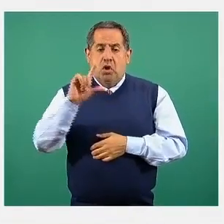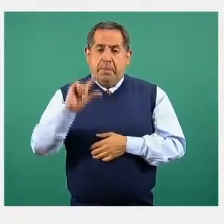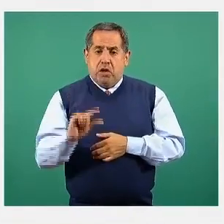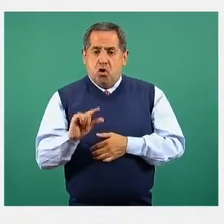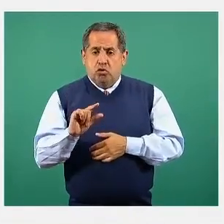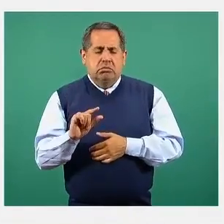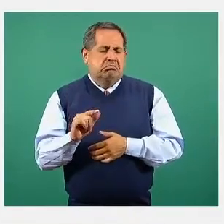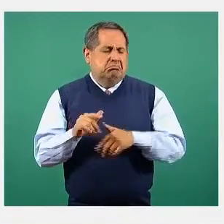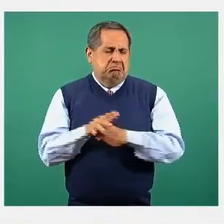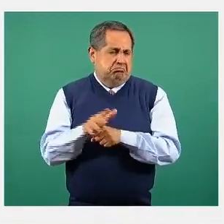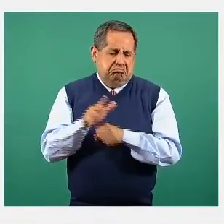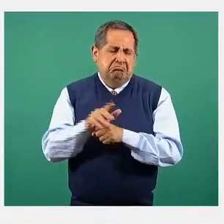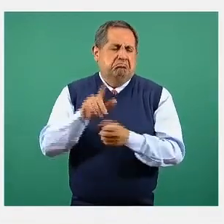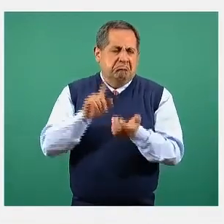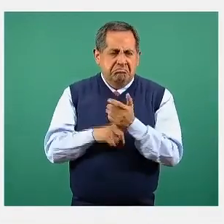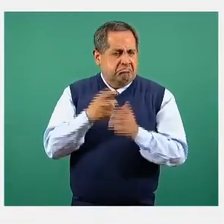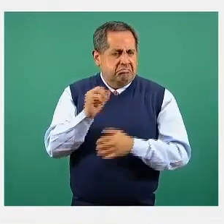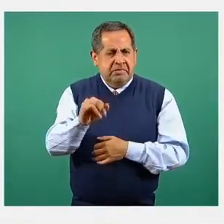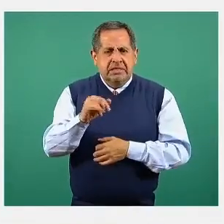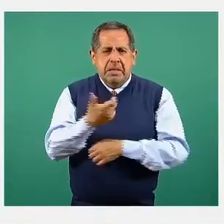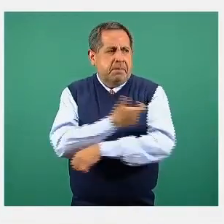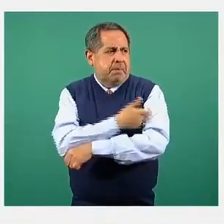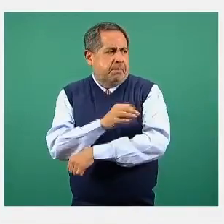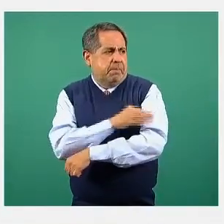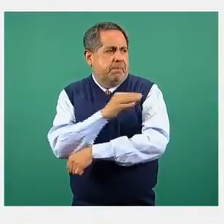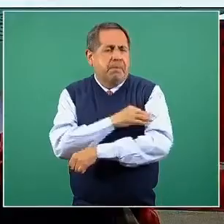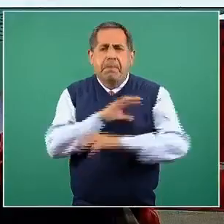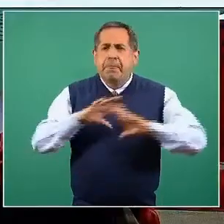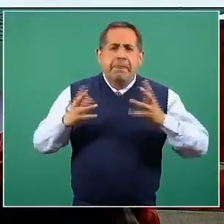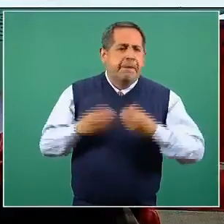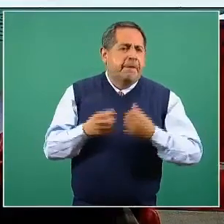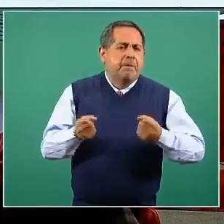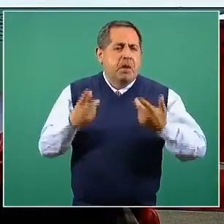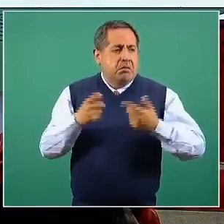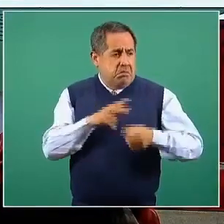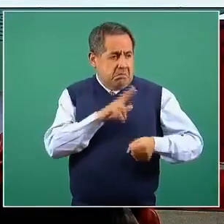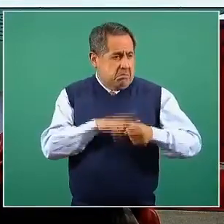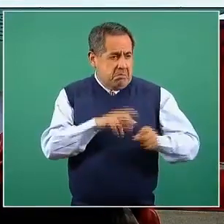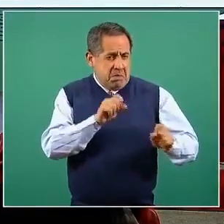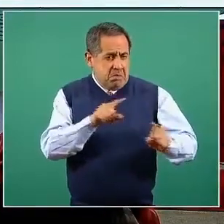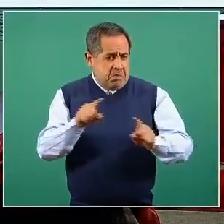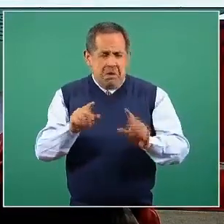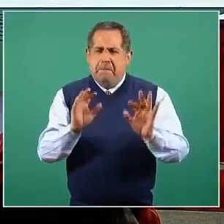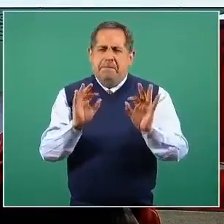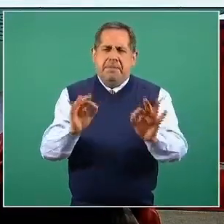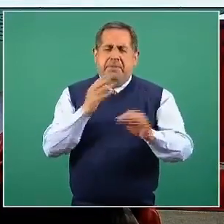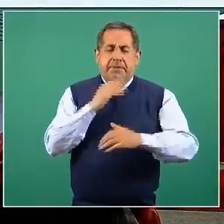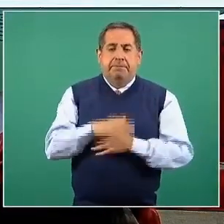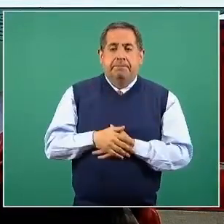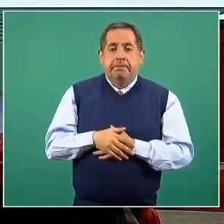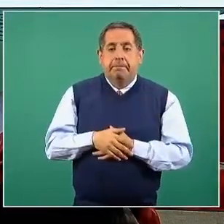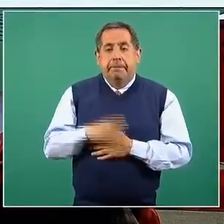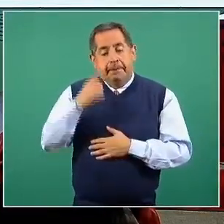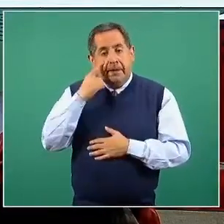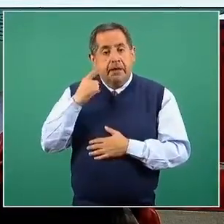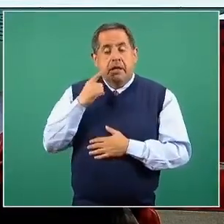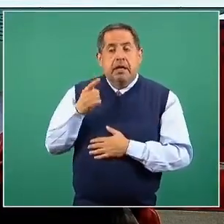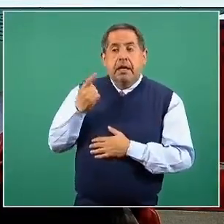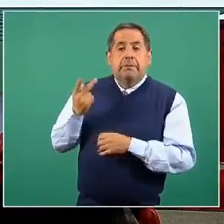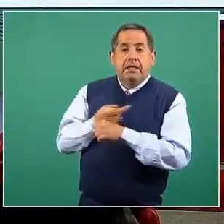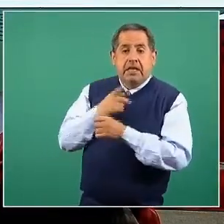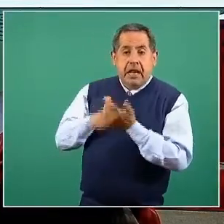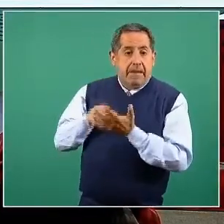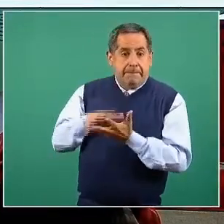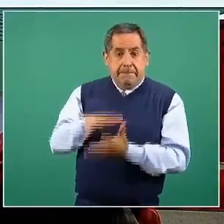en porcentaje respecto a las dosis aplicadas y que se mantenga estable, no hay razón para preocuparse. Particularmente porque la